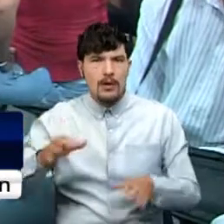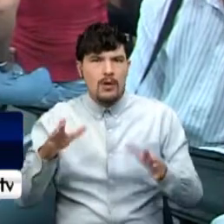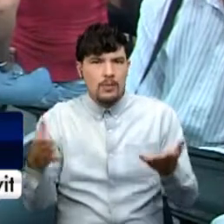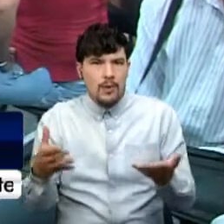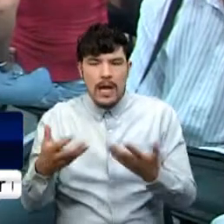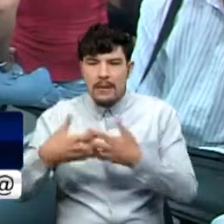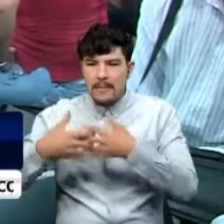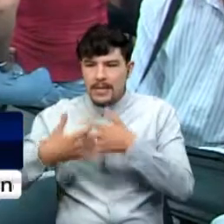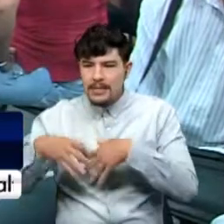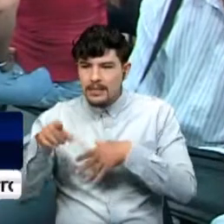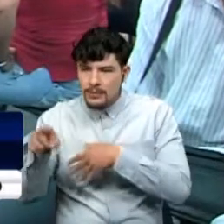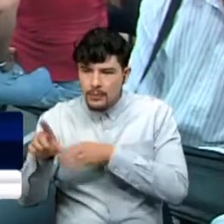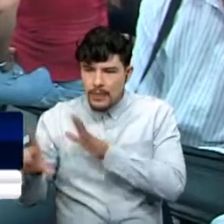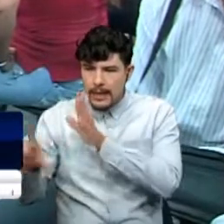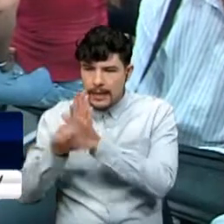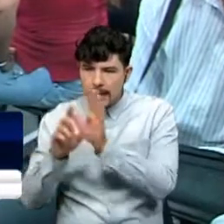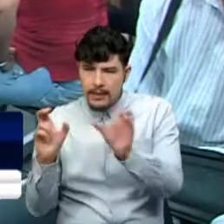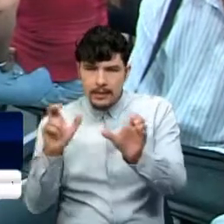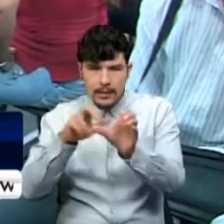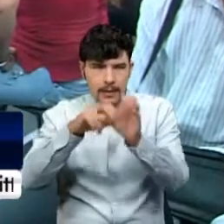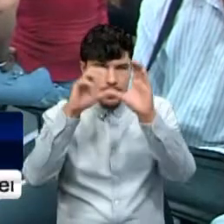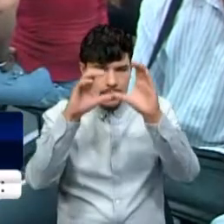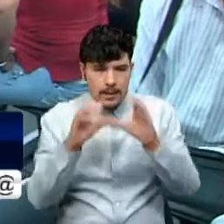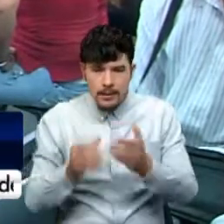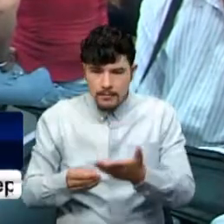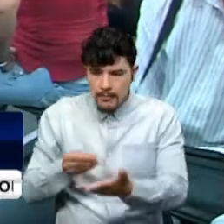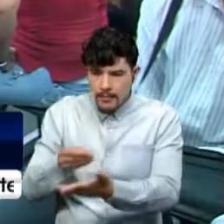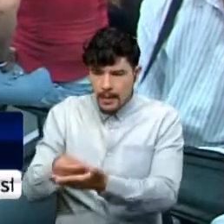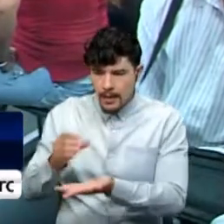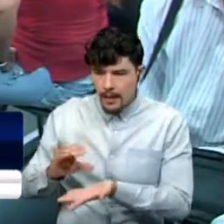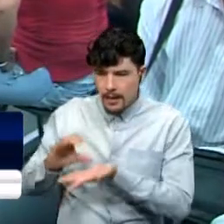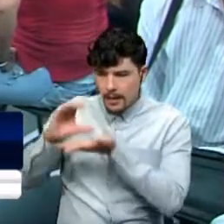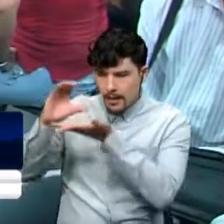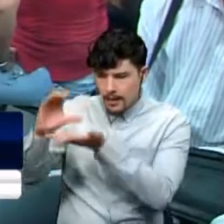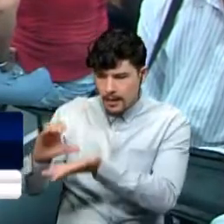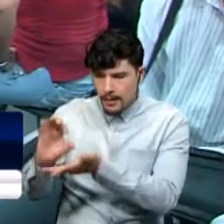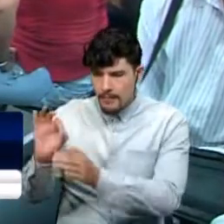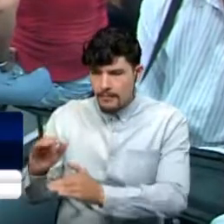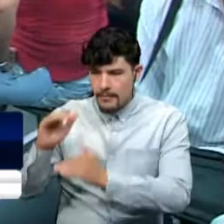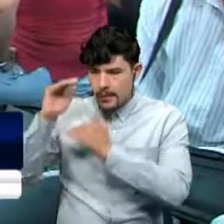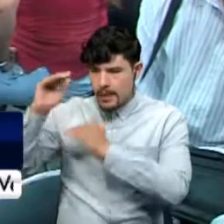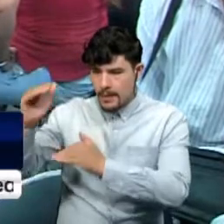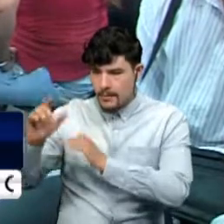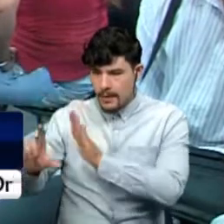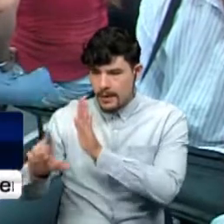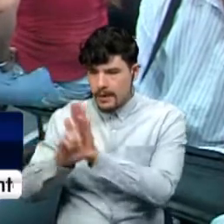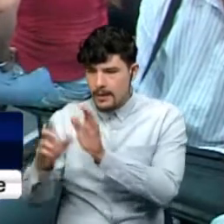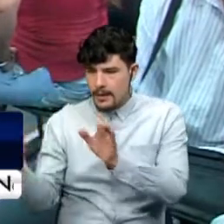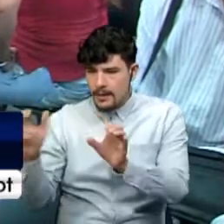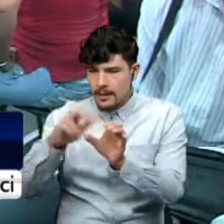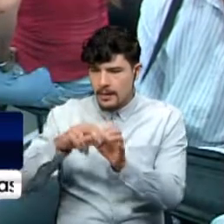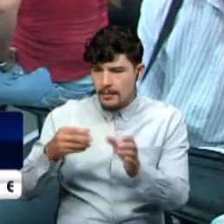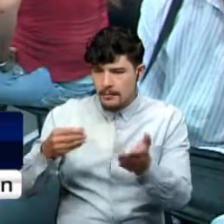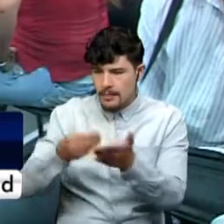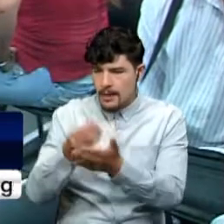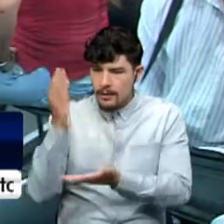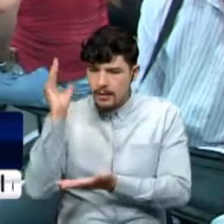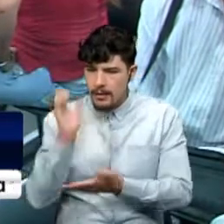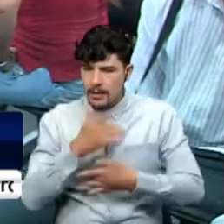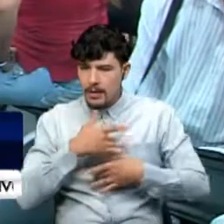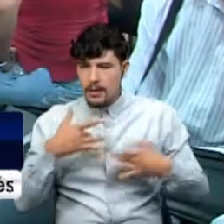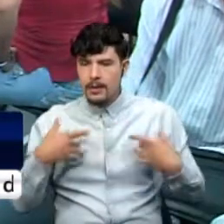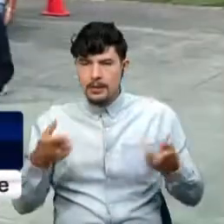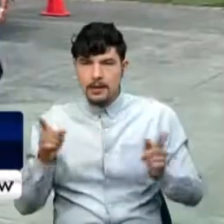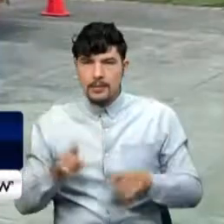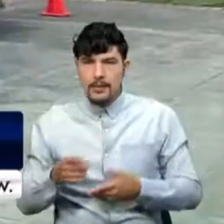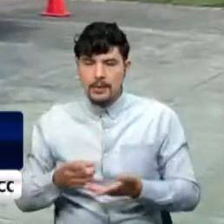aquel a la cual a la persona se le paga mínimo el salario mínimo, se le afilia a la seguridad social y se le pagan las